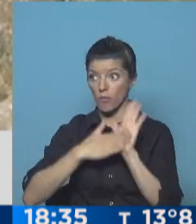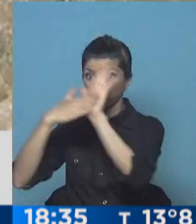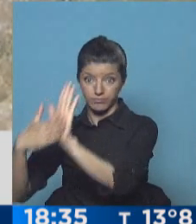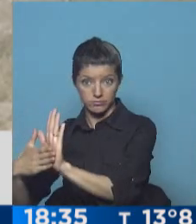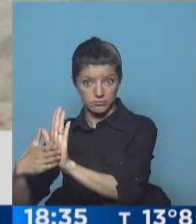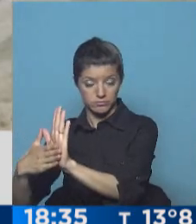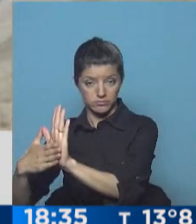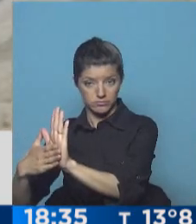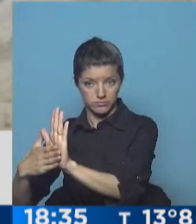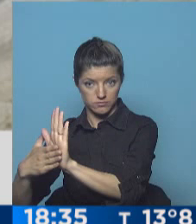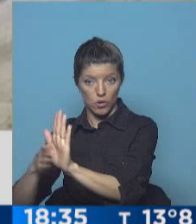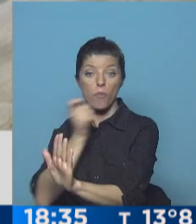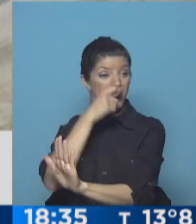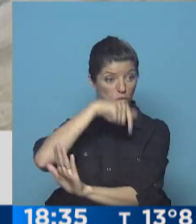Y